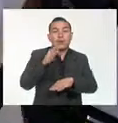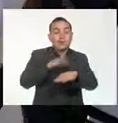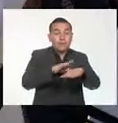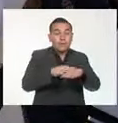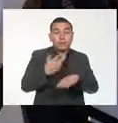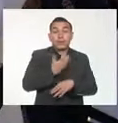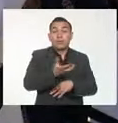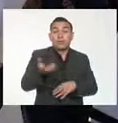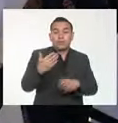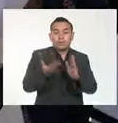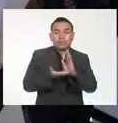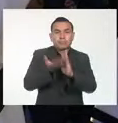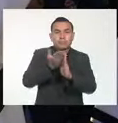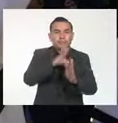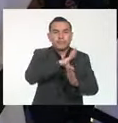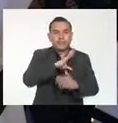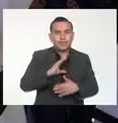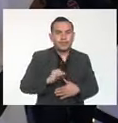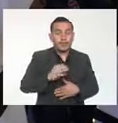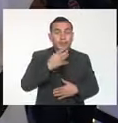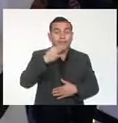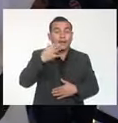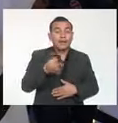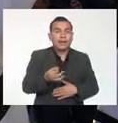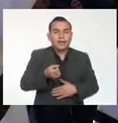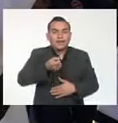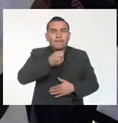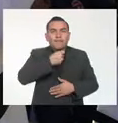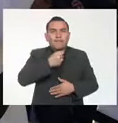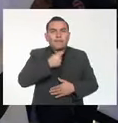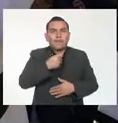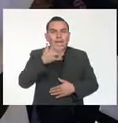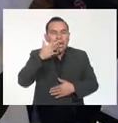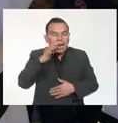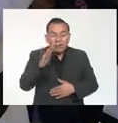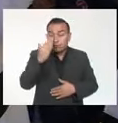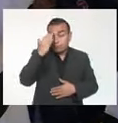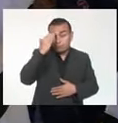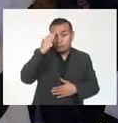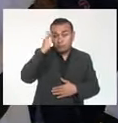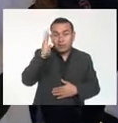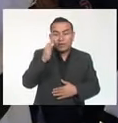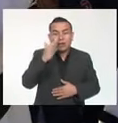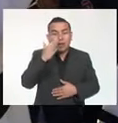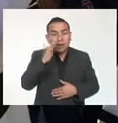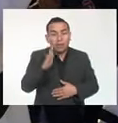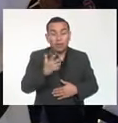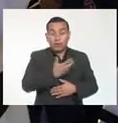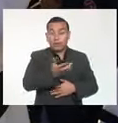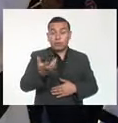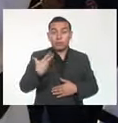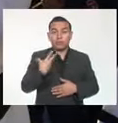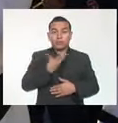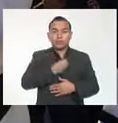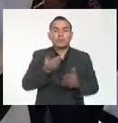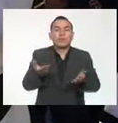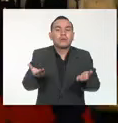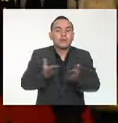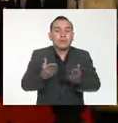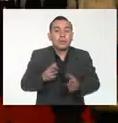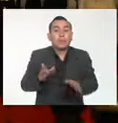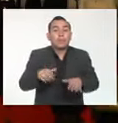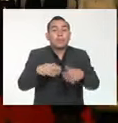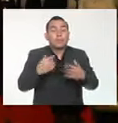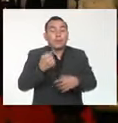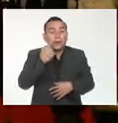obra nueva. Hay noticias que hasta pasan desapercibidas. La gente no ve todas las obras que hacemos porque está viendo las